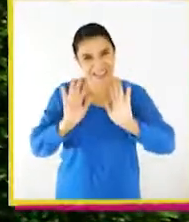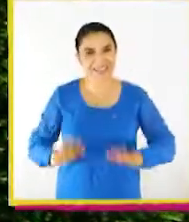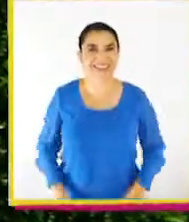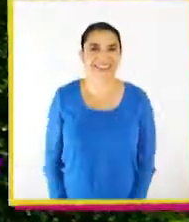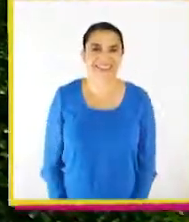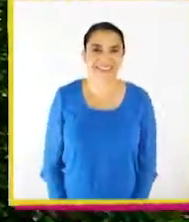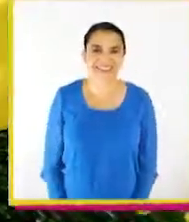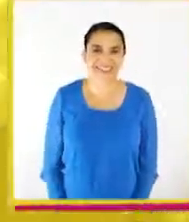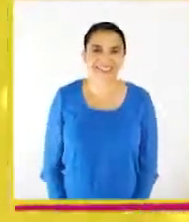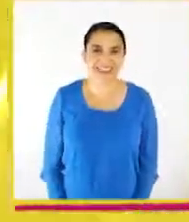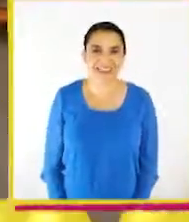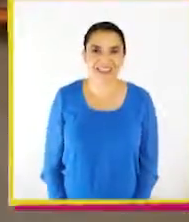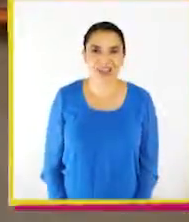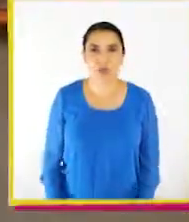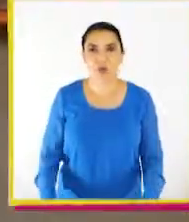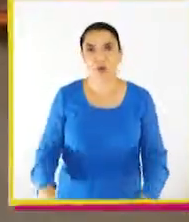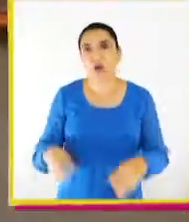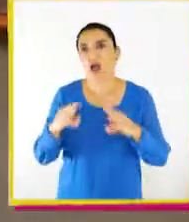¡Chao, chao!